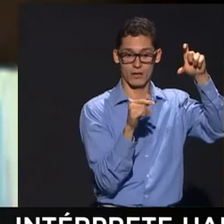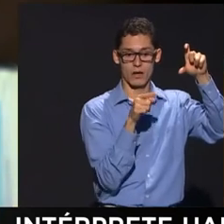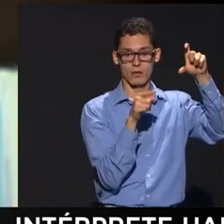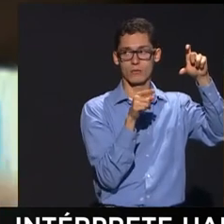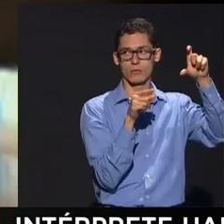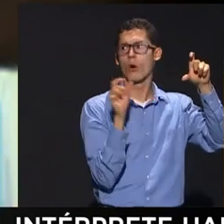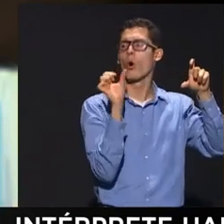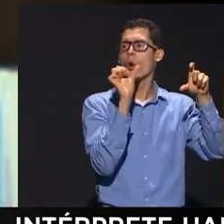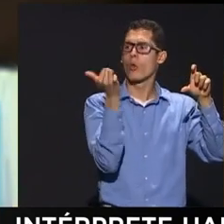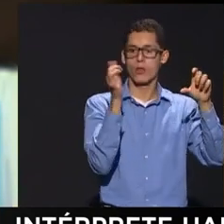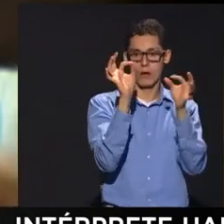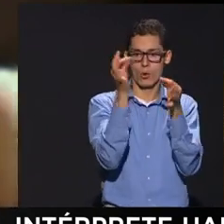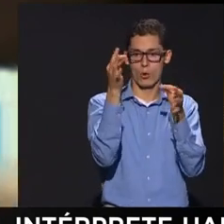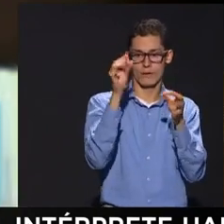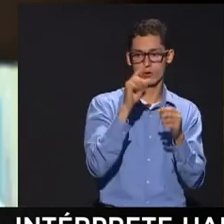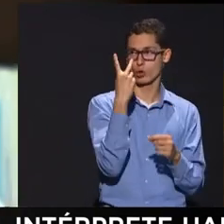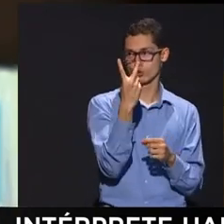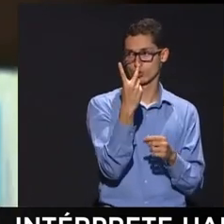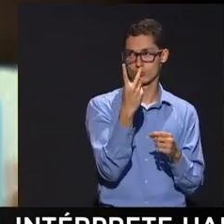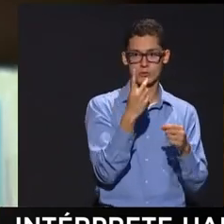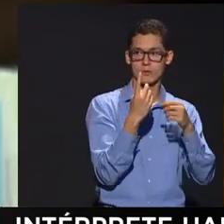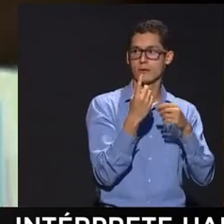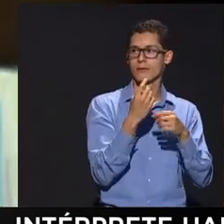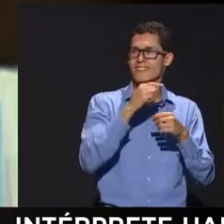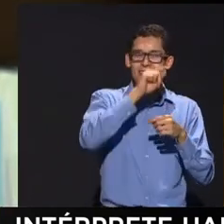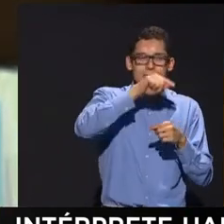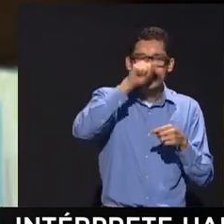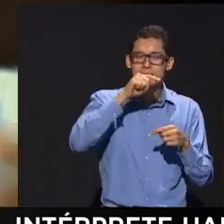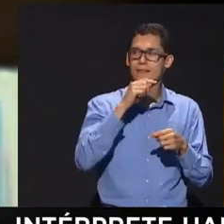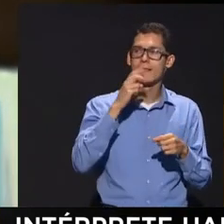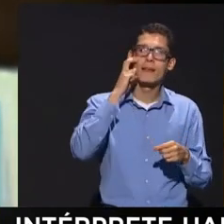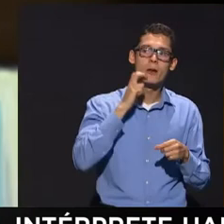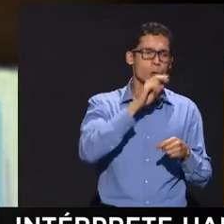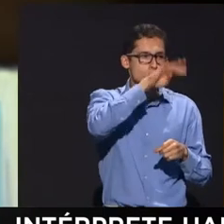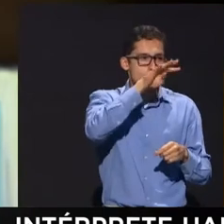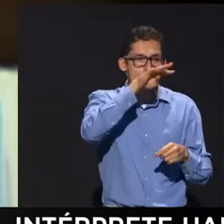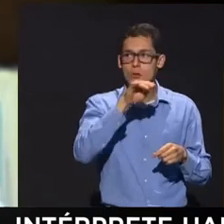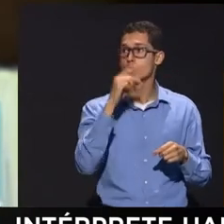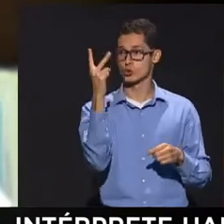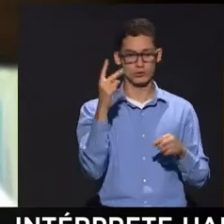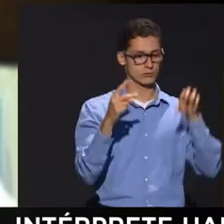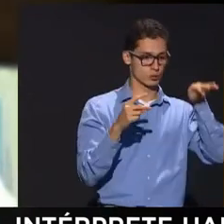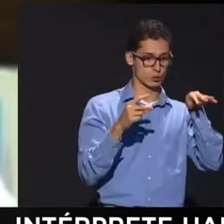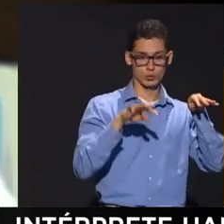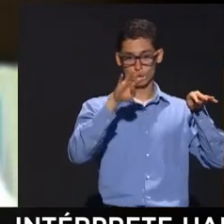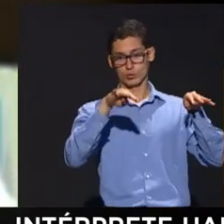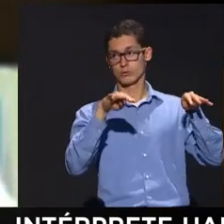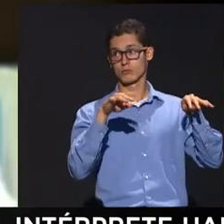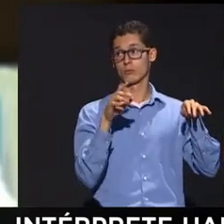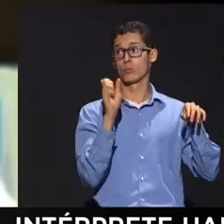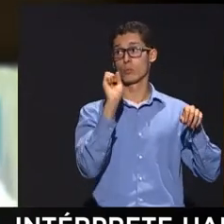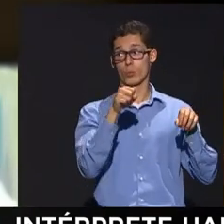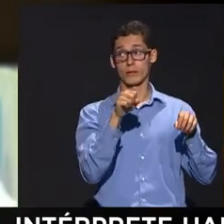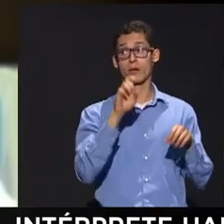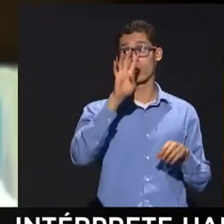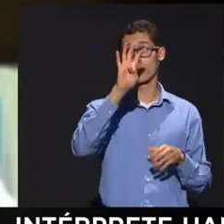de volantes, dos códigos de barra, para que la familia decida si quiere pagar con el aporte o sin el aporte. Siendo absolutamente voluntario,